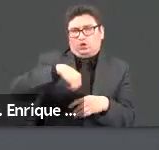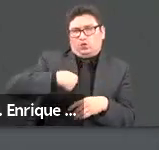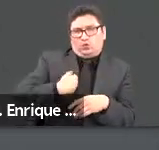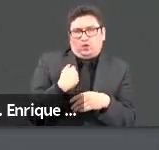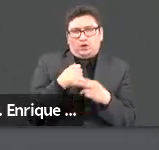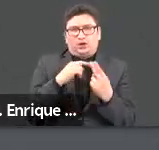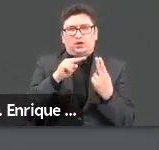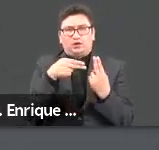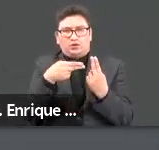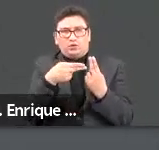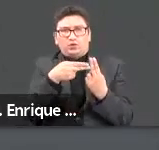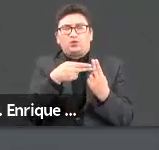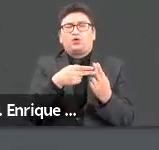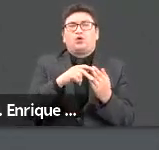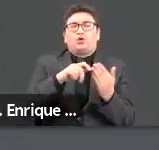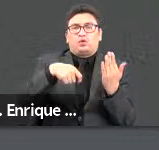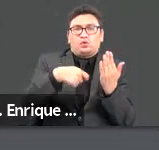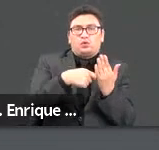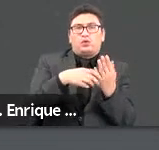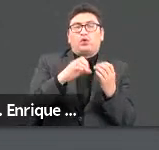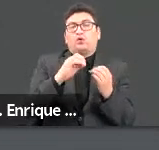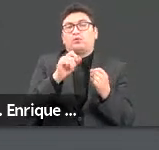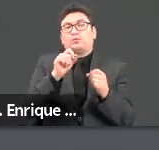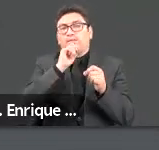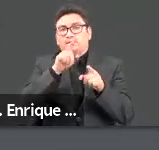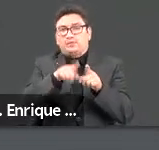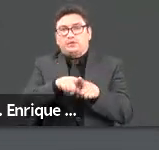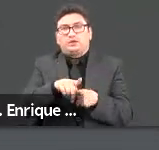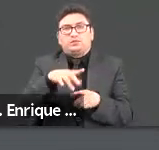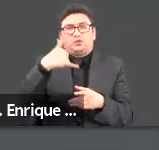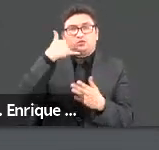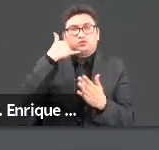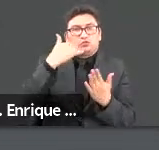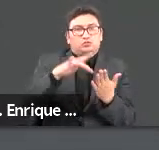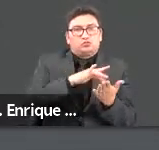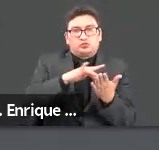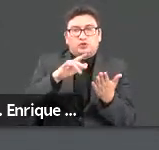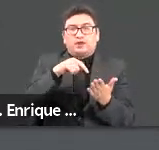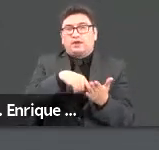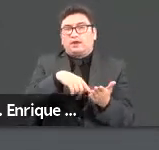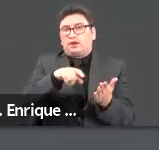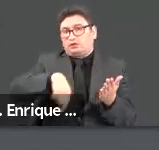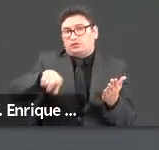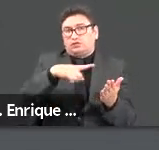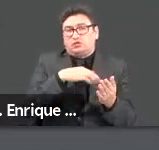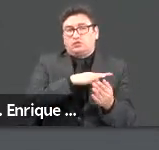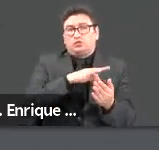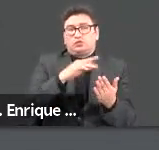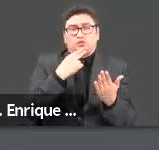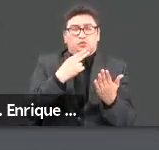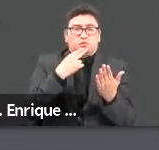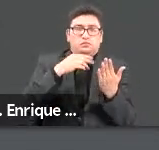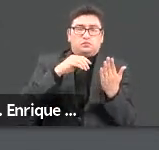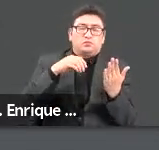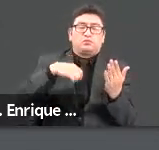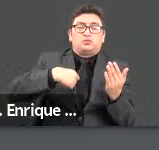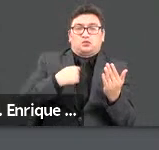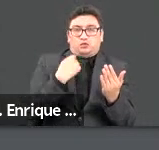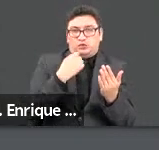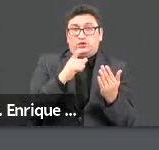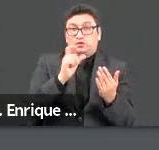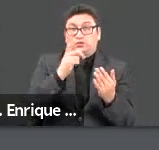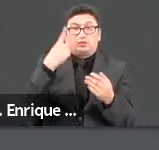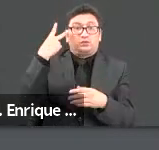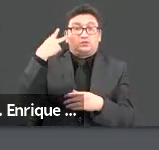dispositivo, en una USB o en nuestro dispositivo electrónico de consulta de nuestra preferencia. También cuando estemos de